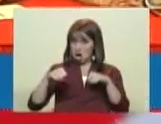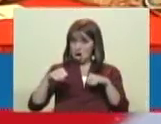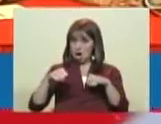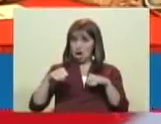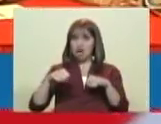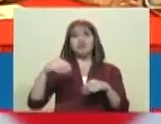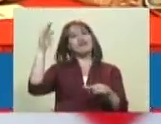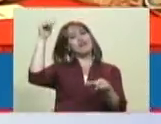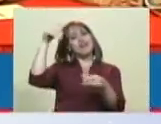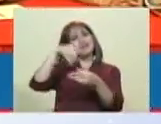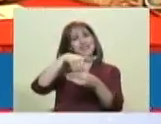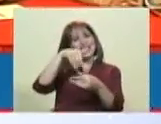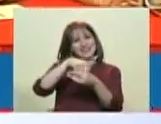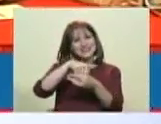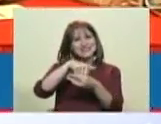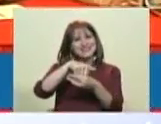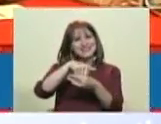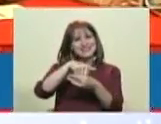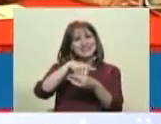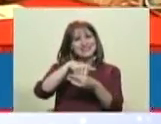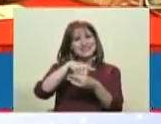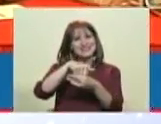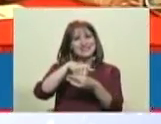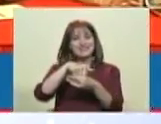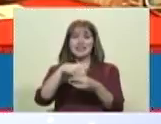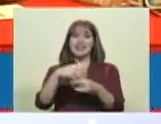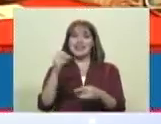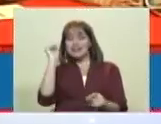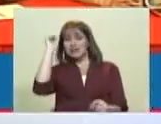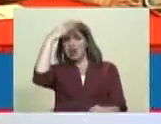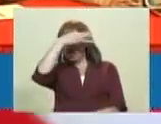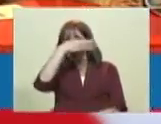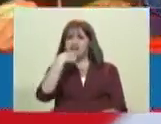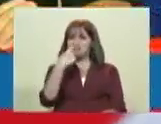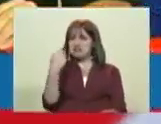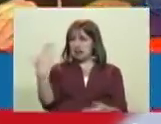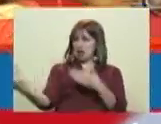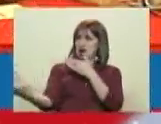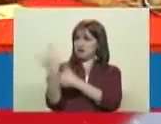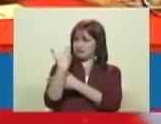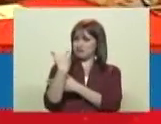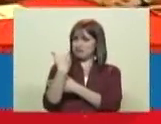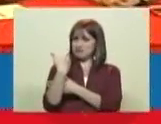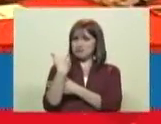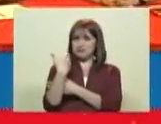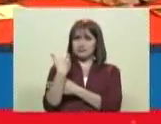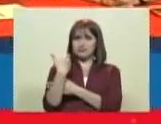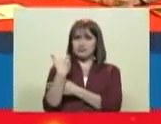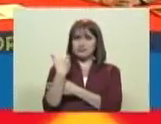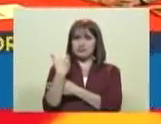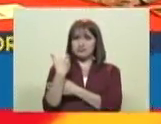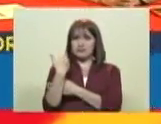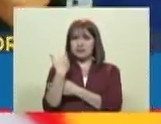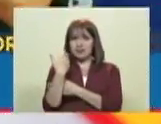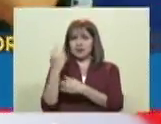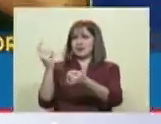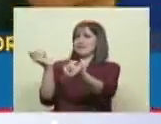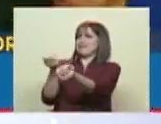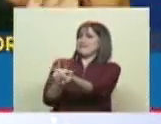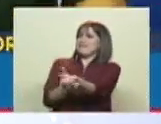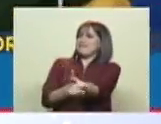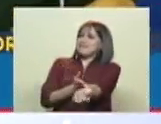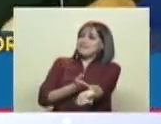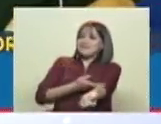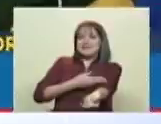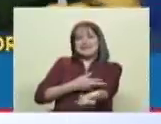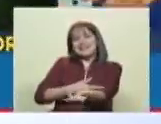votar." Cada vez que Donald Trump amenazó con sanciones. Pero si por estas venas lo que corre